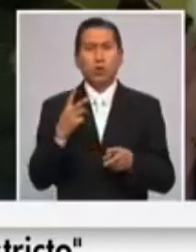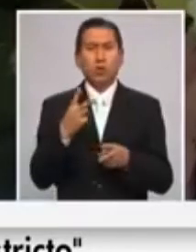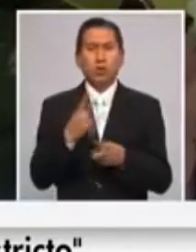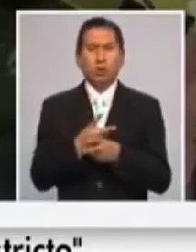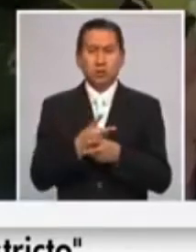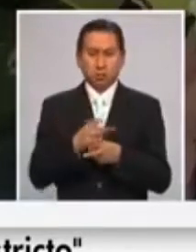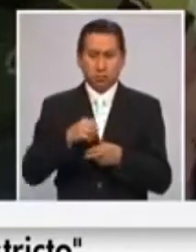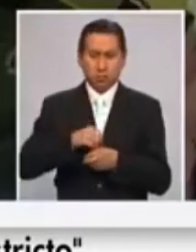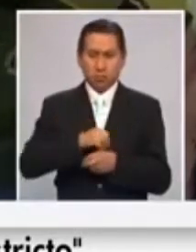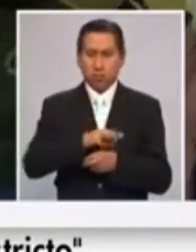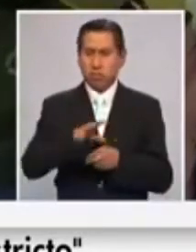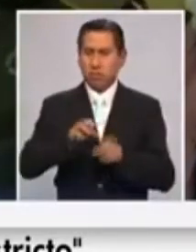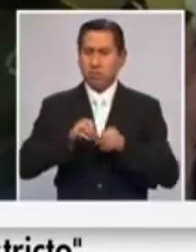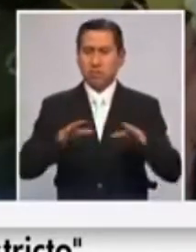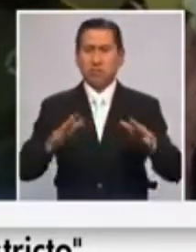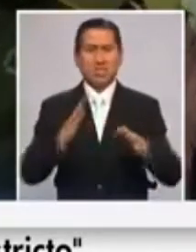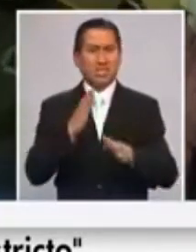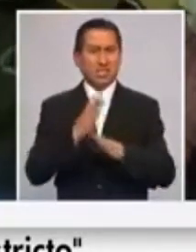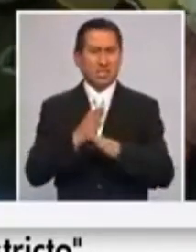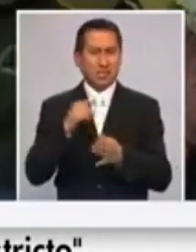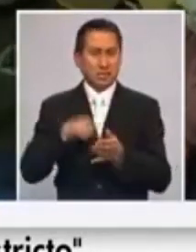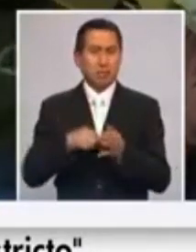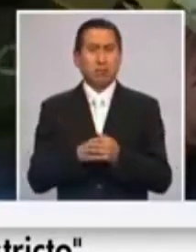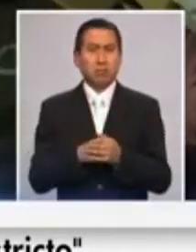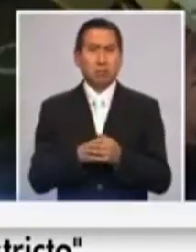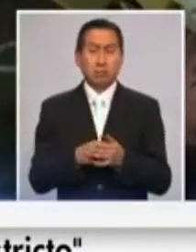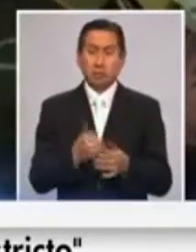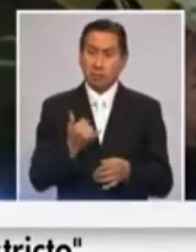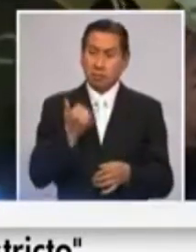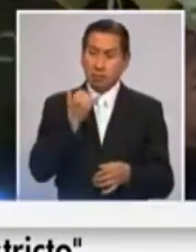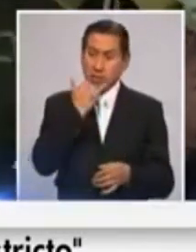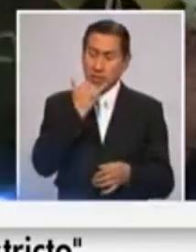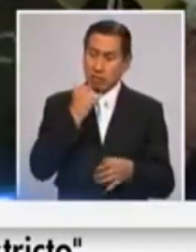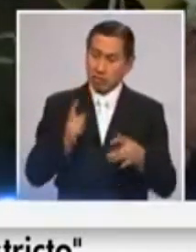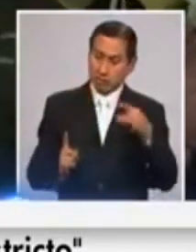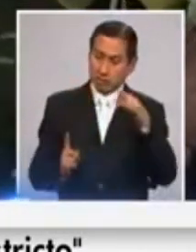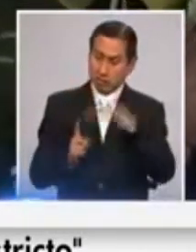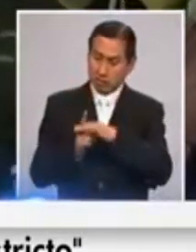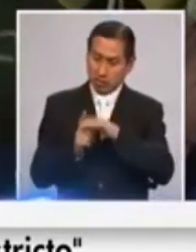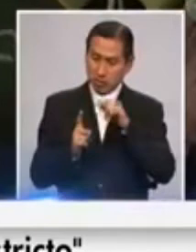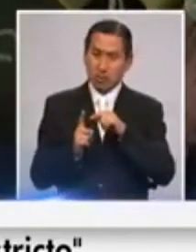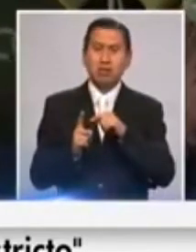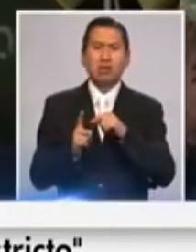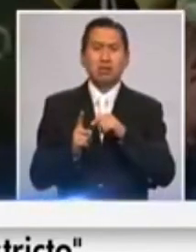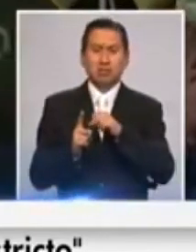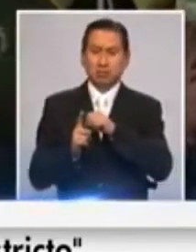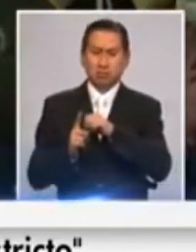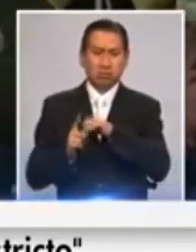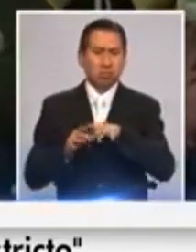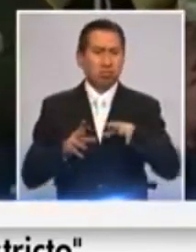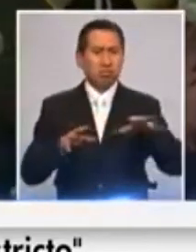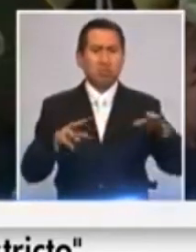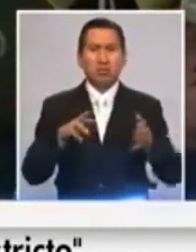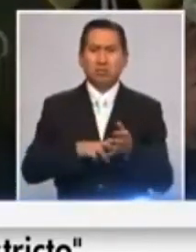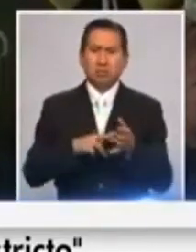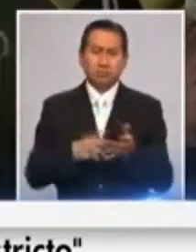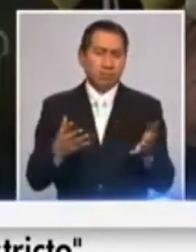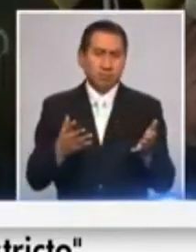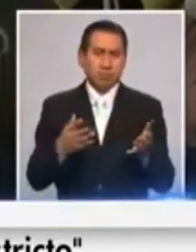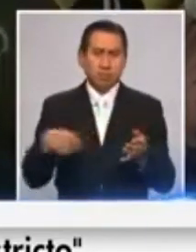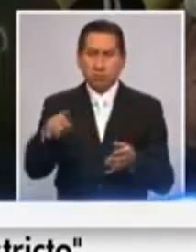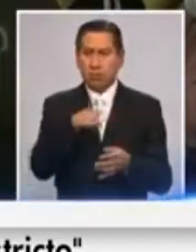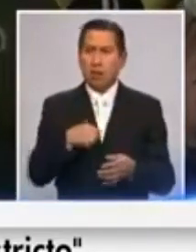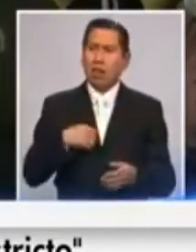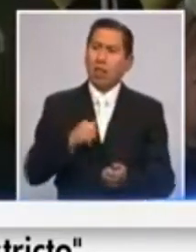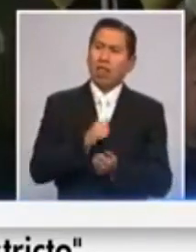propagación. Lastimosamente, un error ha ocasionado esta situación. No podemos